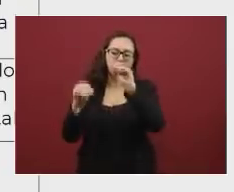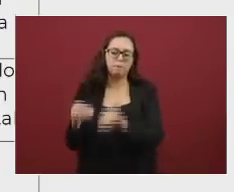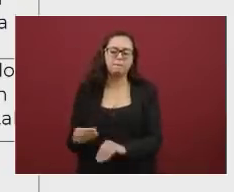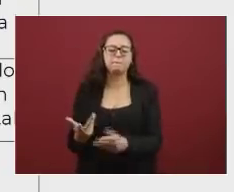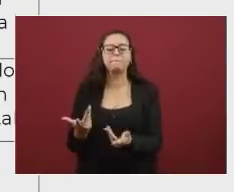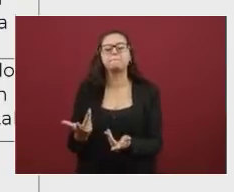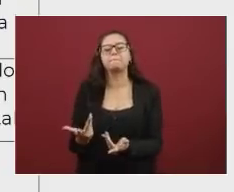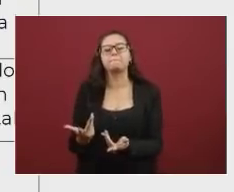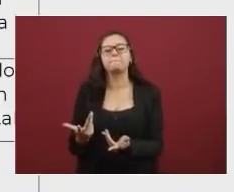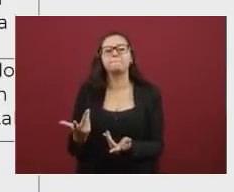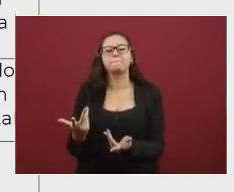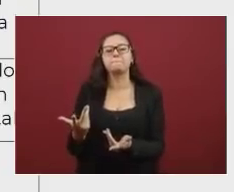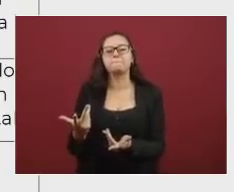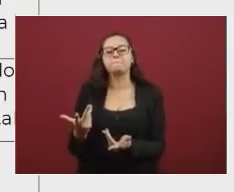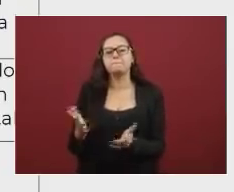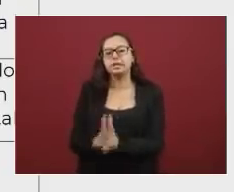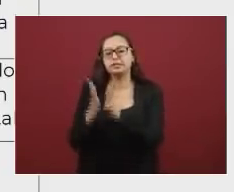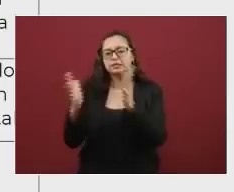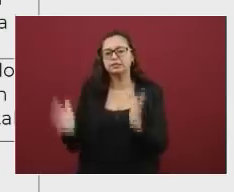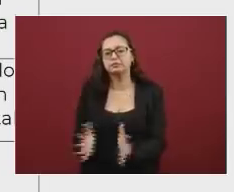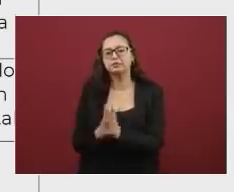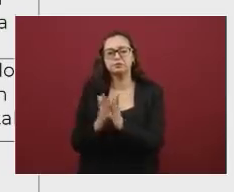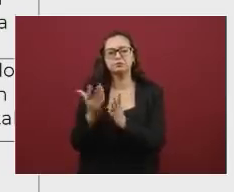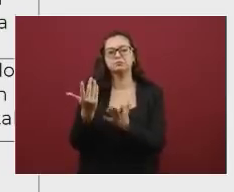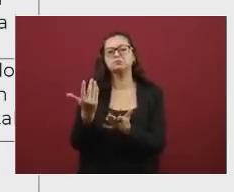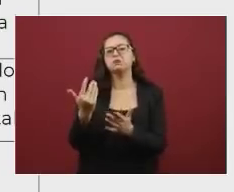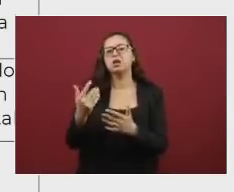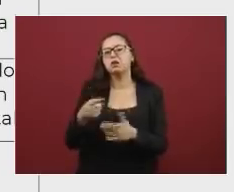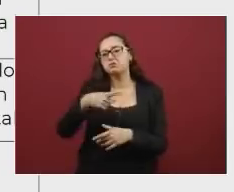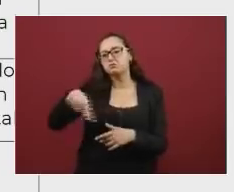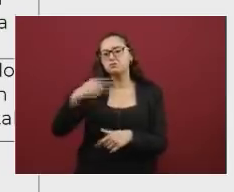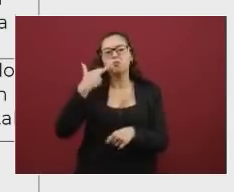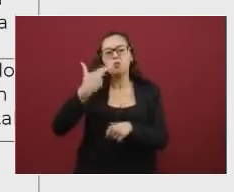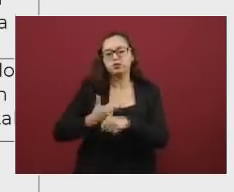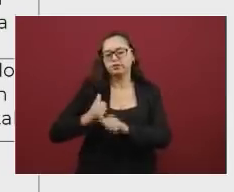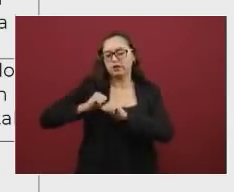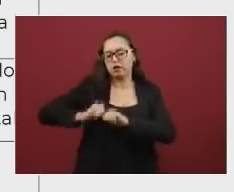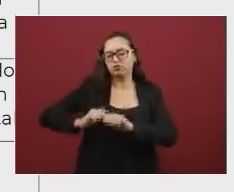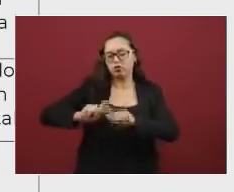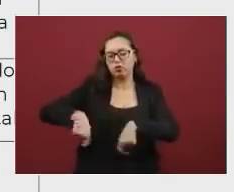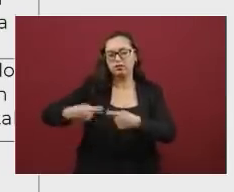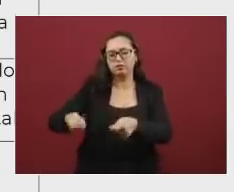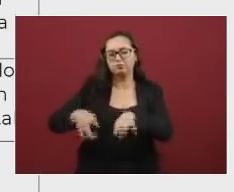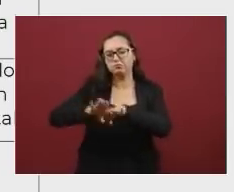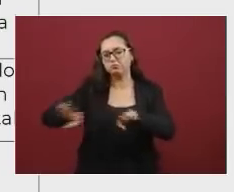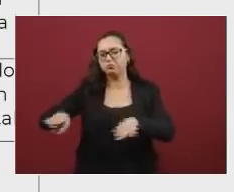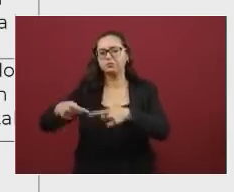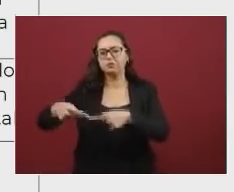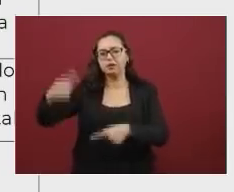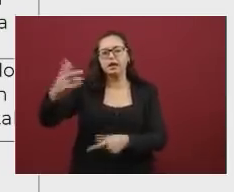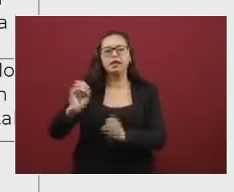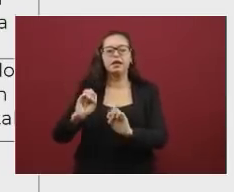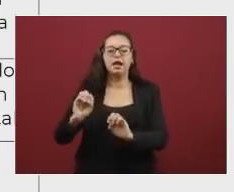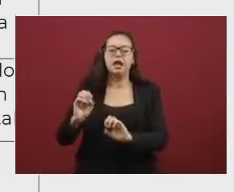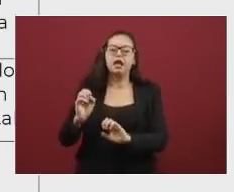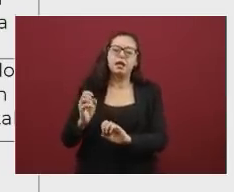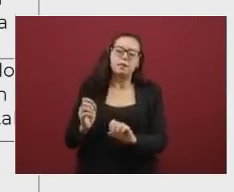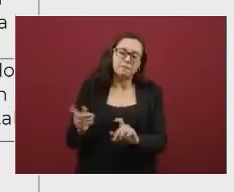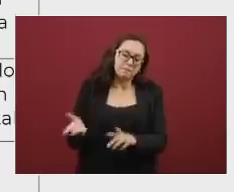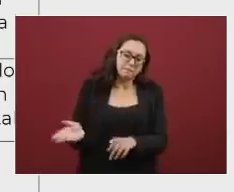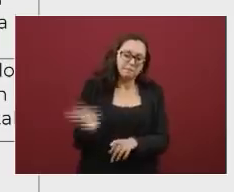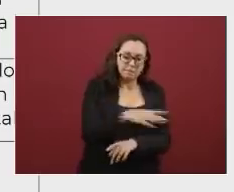vertical y horizontal. La visión de la educación en el 13 era una